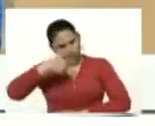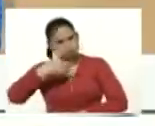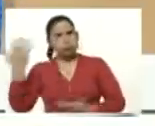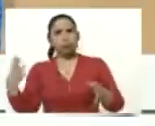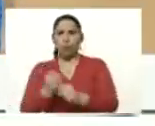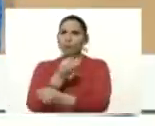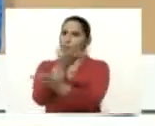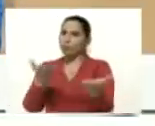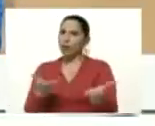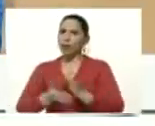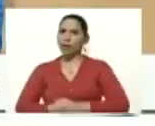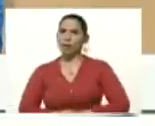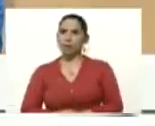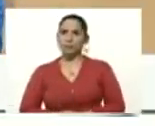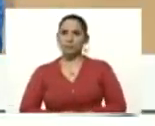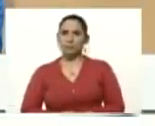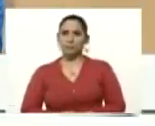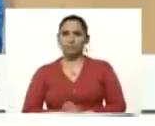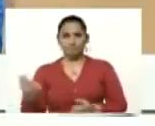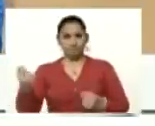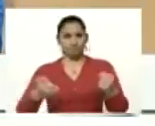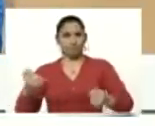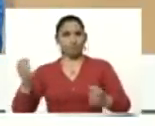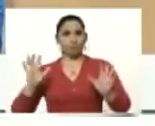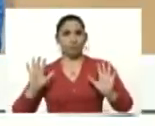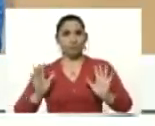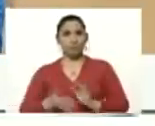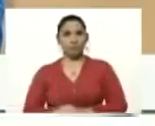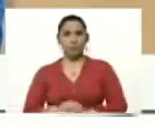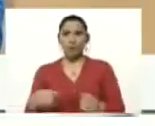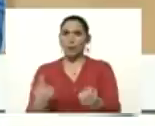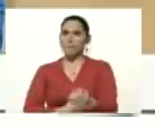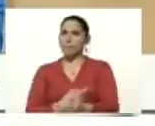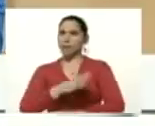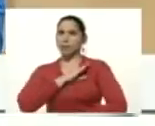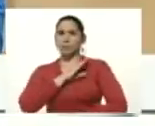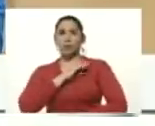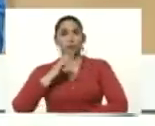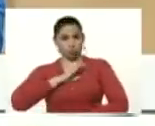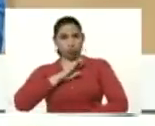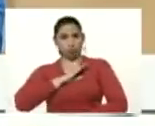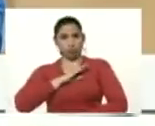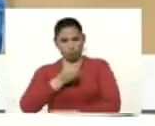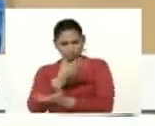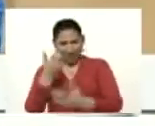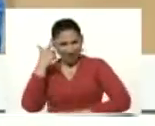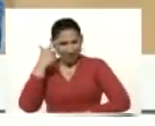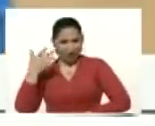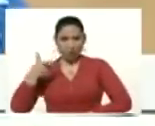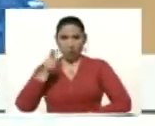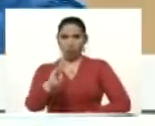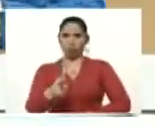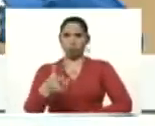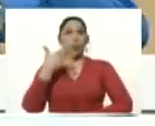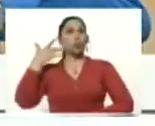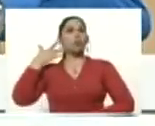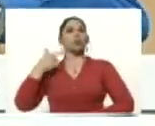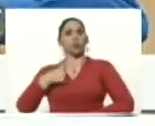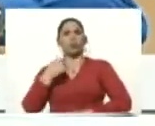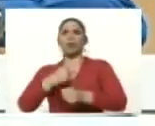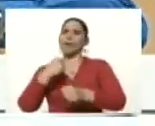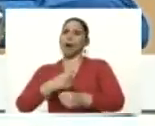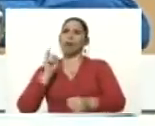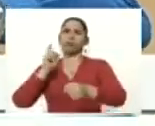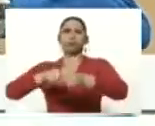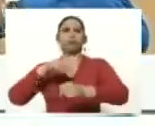confío en ustedes, queridos hermanos transportistas, hermanos míos, yo soy autobusero, ustedes saben, con orgullo, soy de la clase obrera, soy